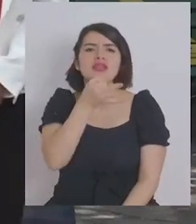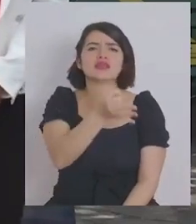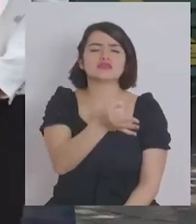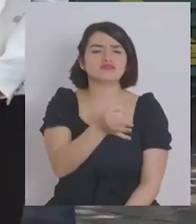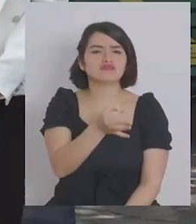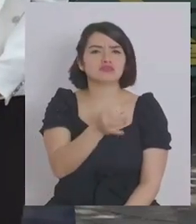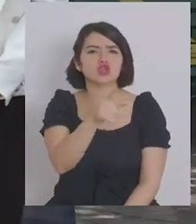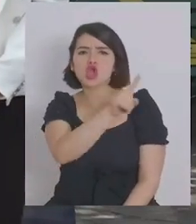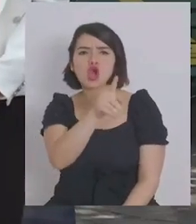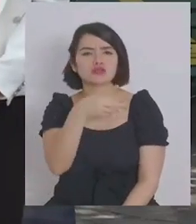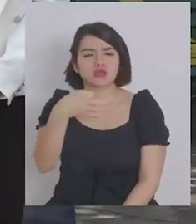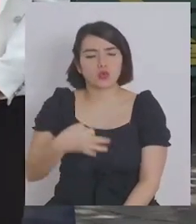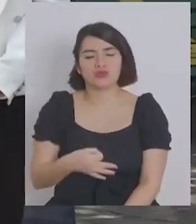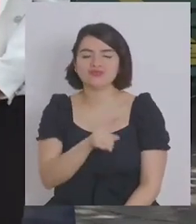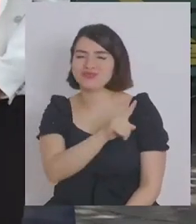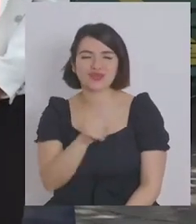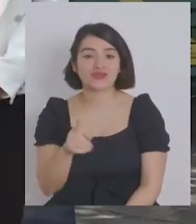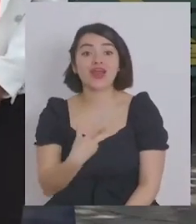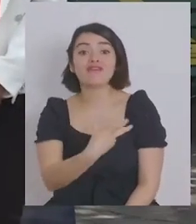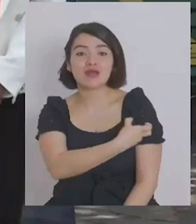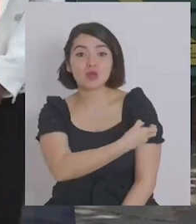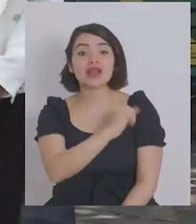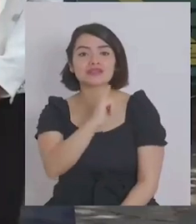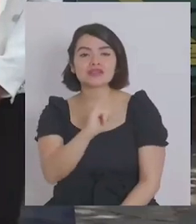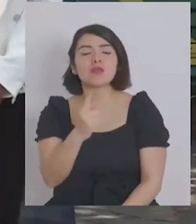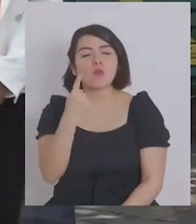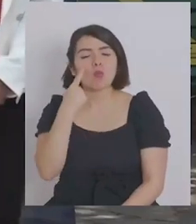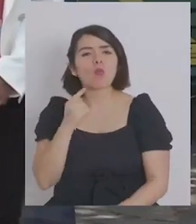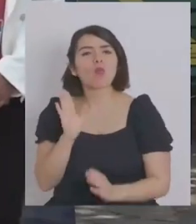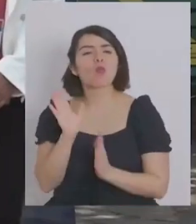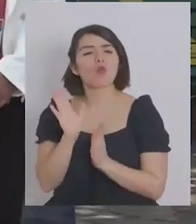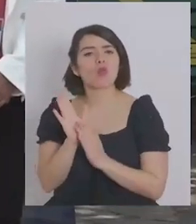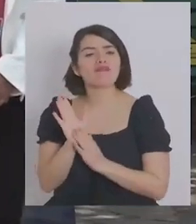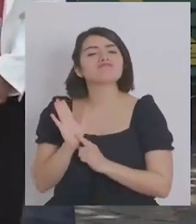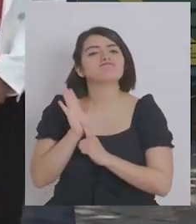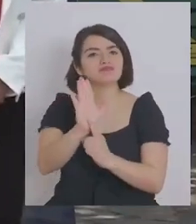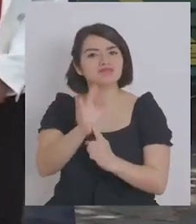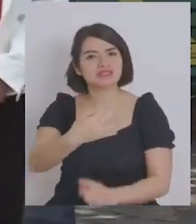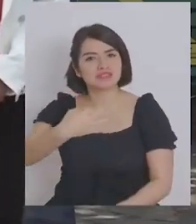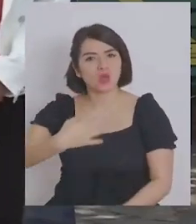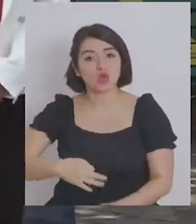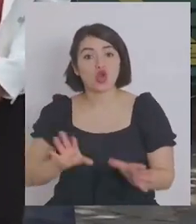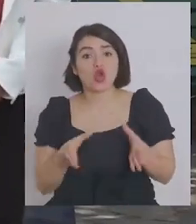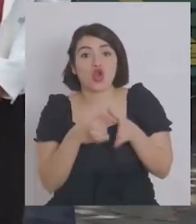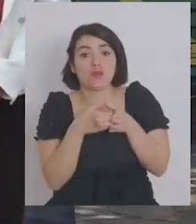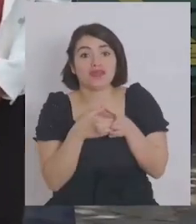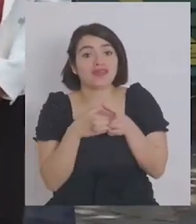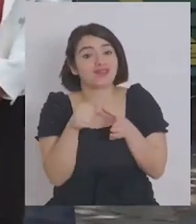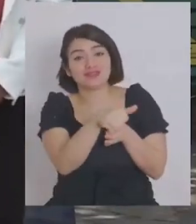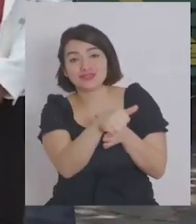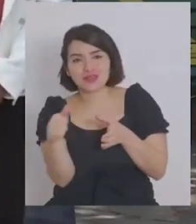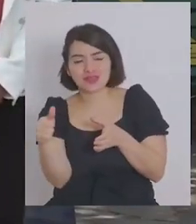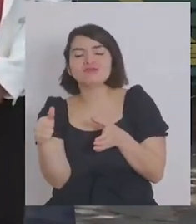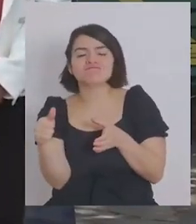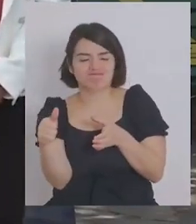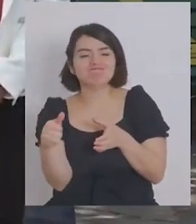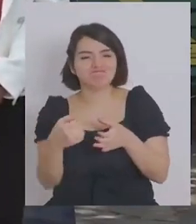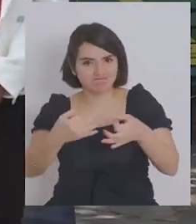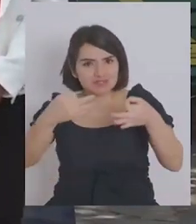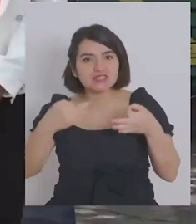contrario la vacuna sí demostró ser segura y el comité en general dio toda su venia respecto a la seguridad la